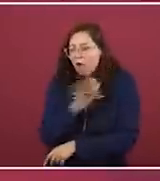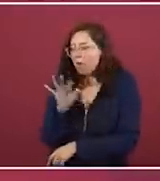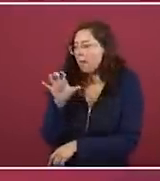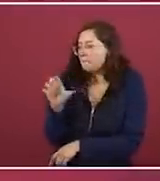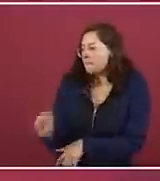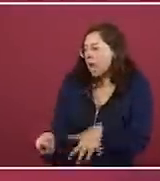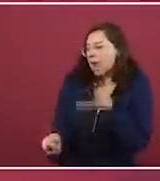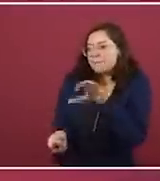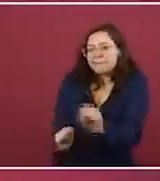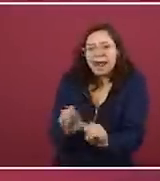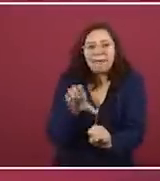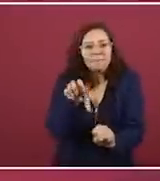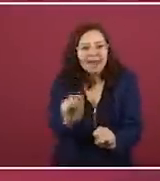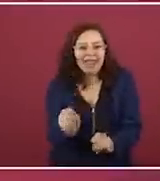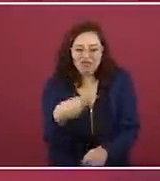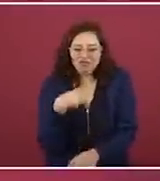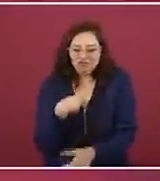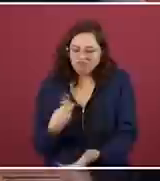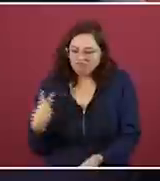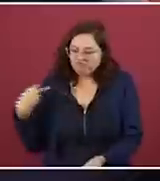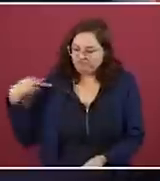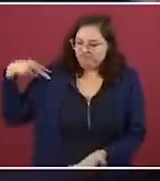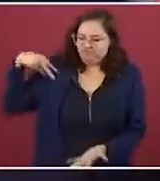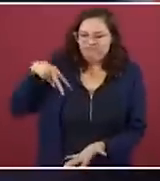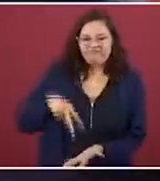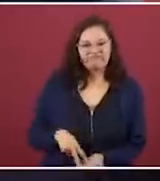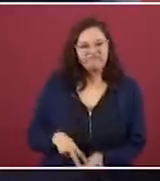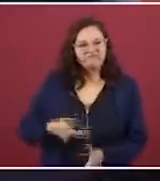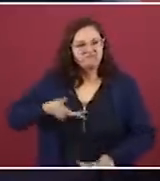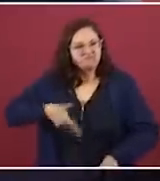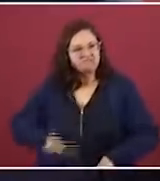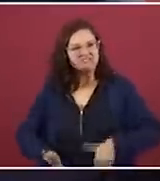por las giras, porque no me dejo rodear